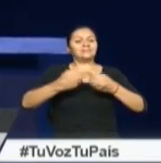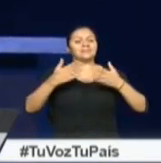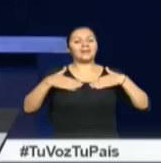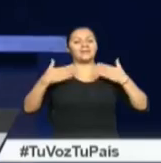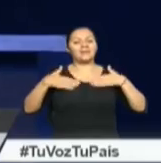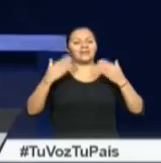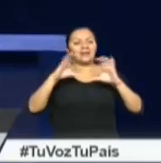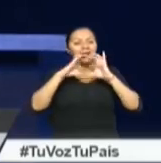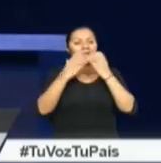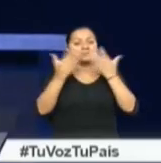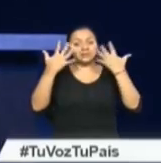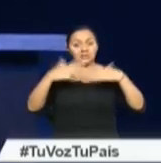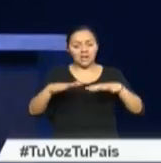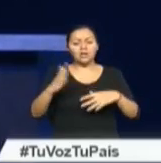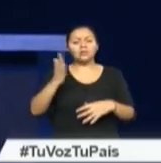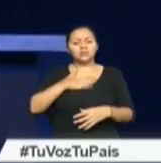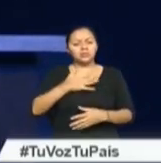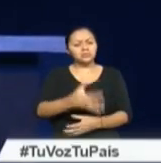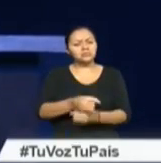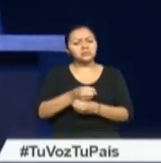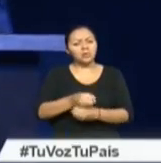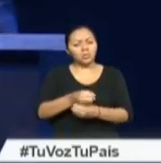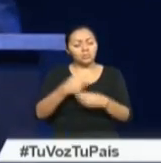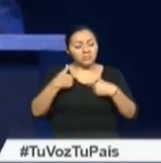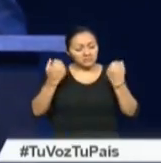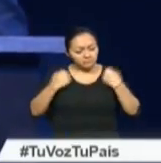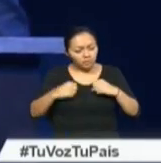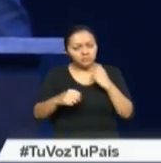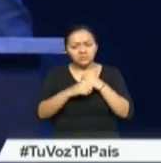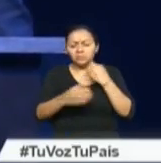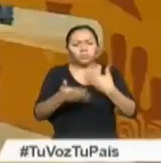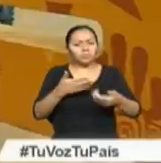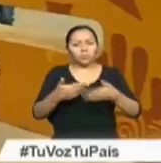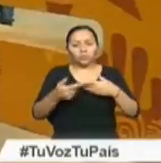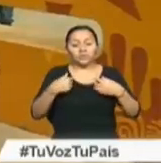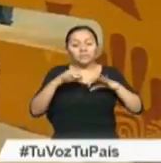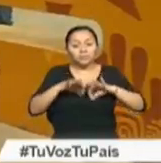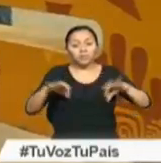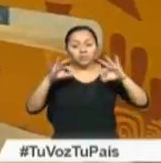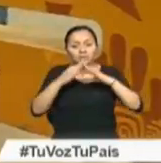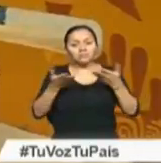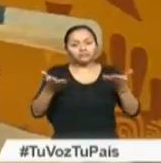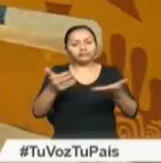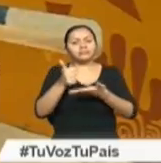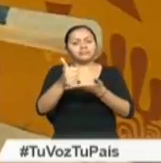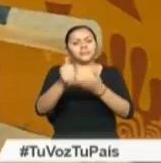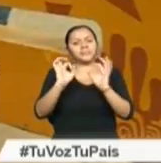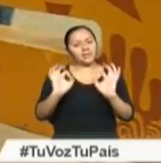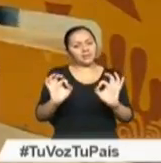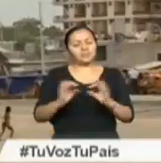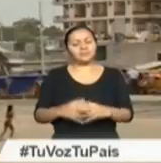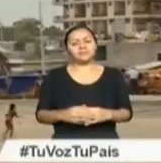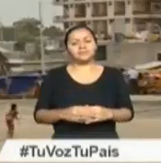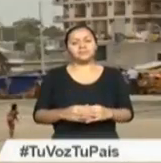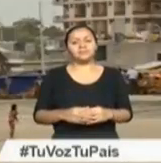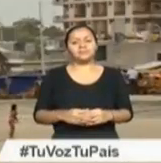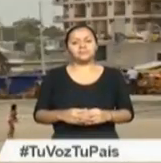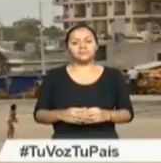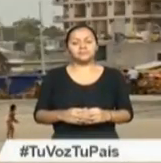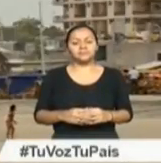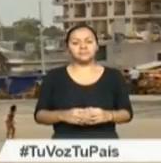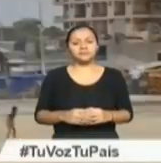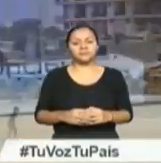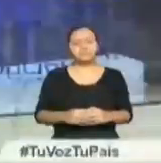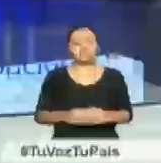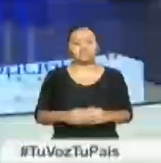estar seguros que cada esfuerzo ha valido la pena. Luis Andrade, Noticiero Ciudadano.